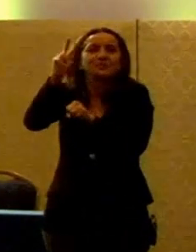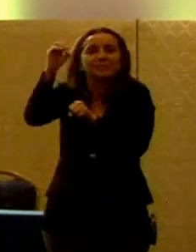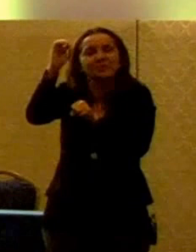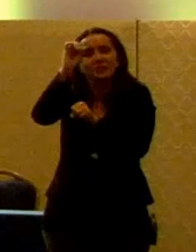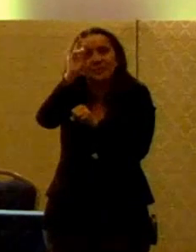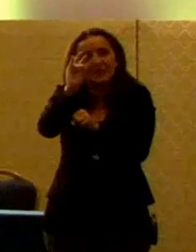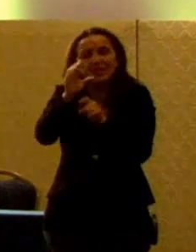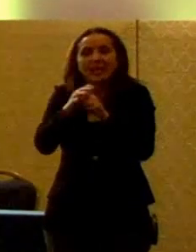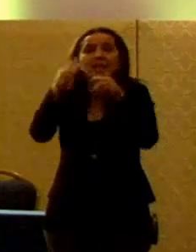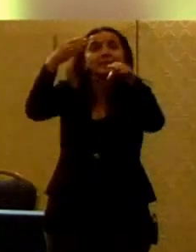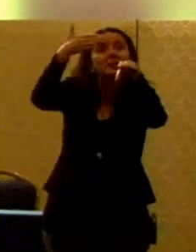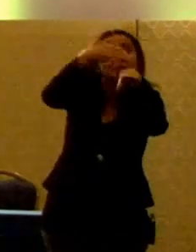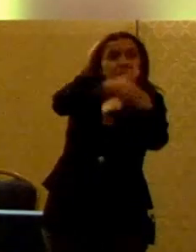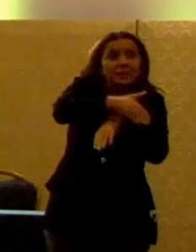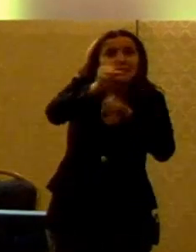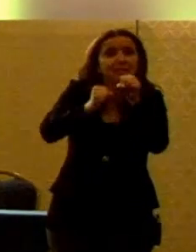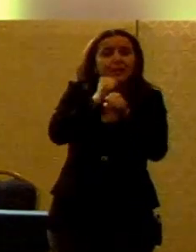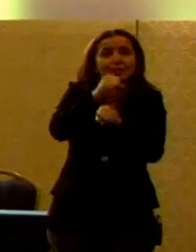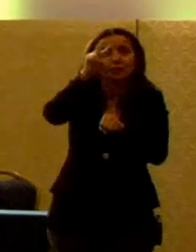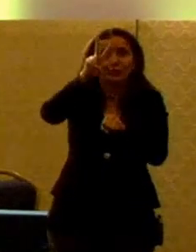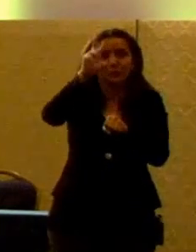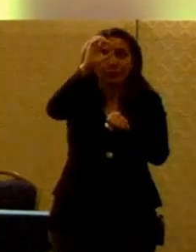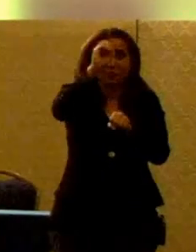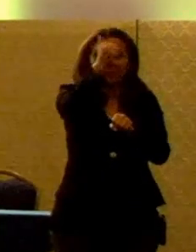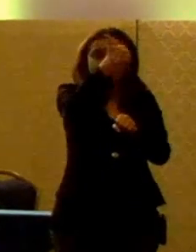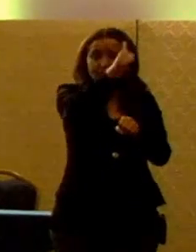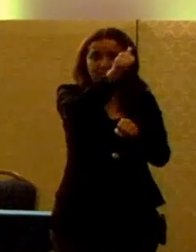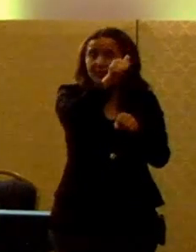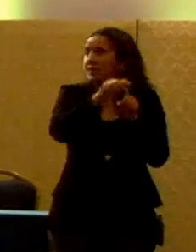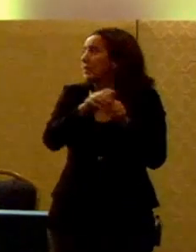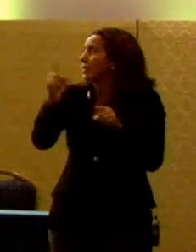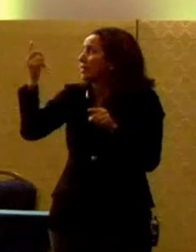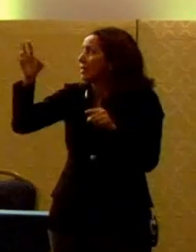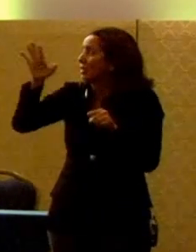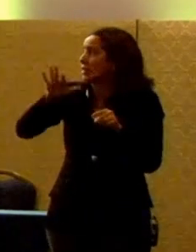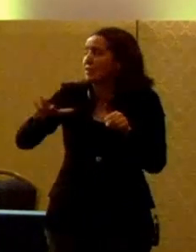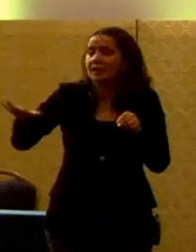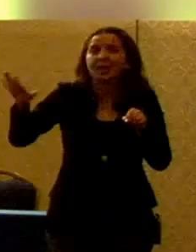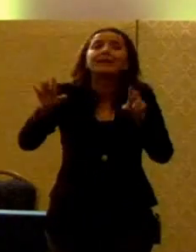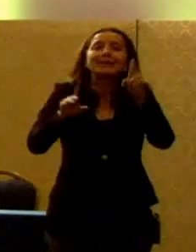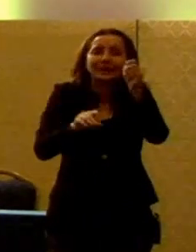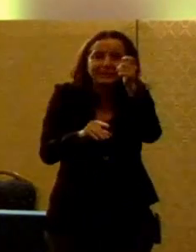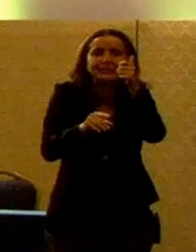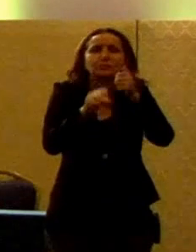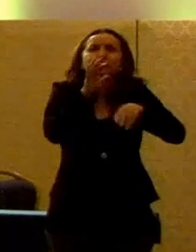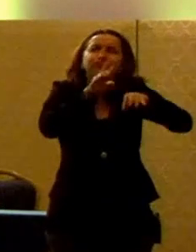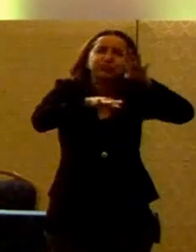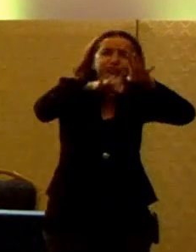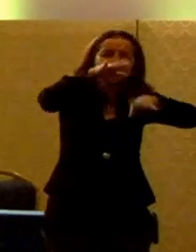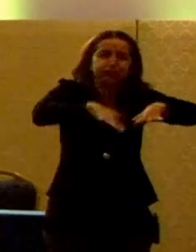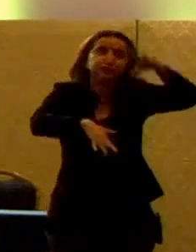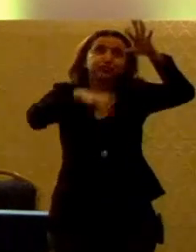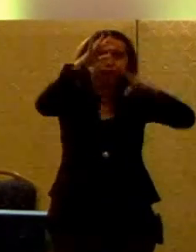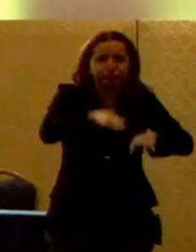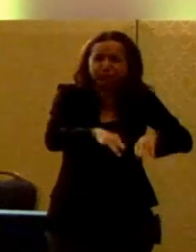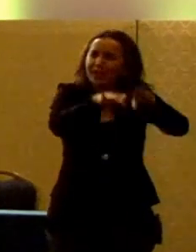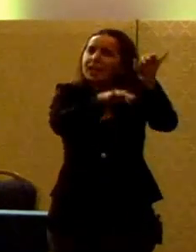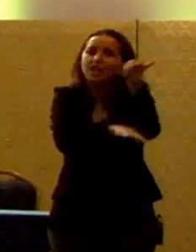presenta un evento que, si se dan cuenta, guardando sus dimensiones, tenía condiciones muy similares. Entonces, ¿qué tenemos? Tenemos un